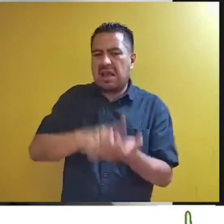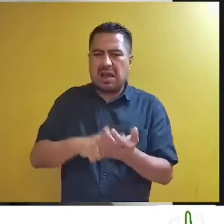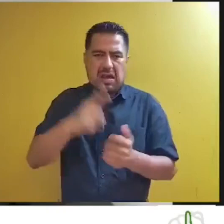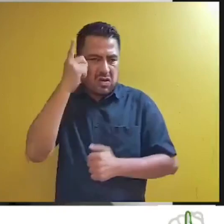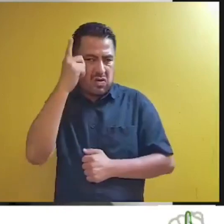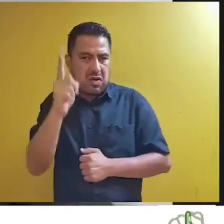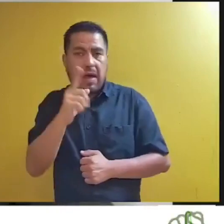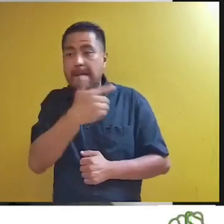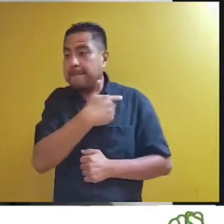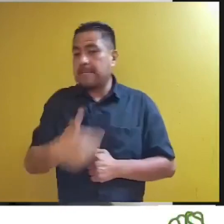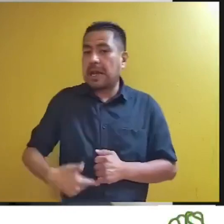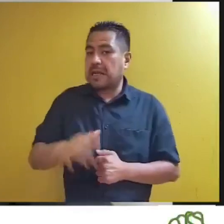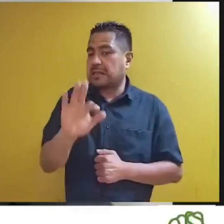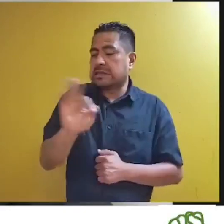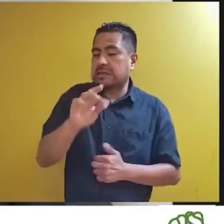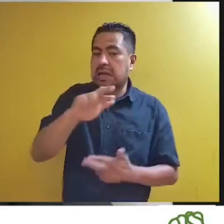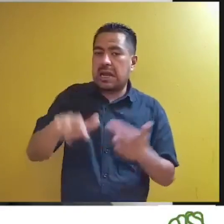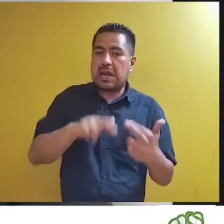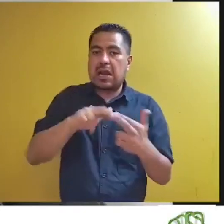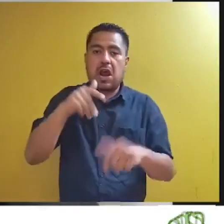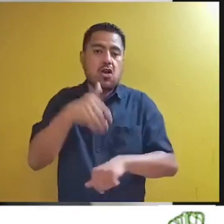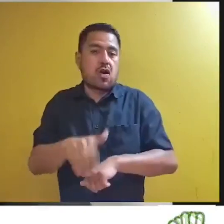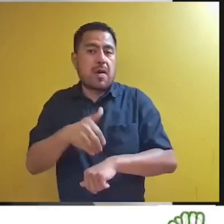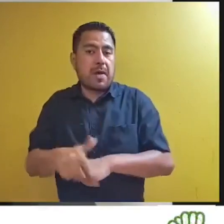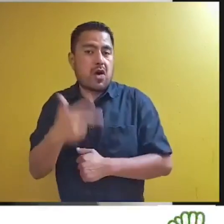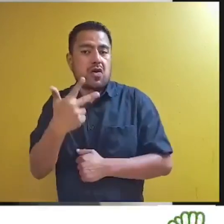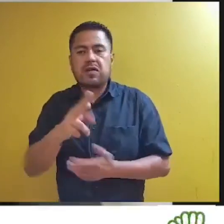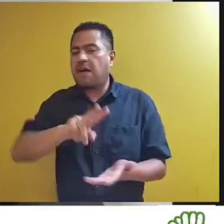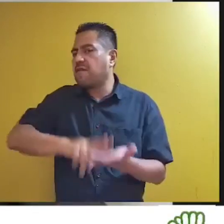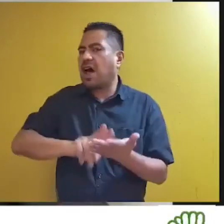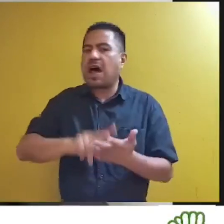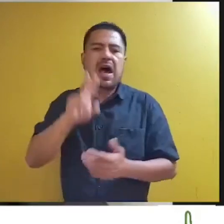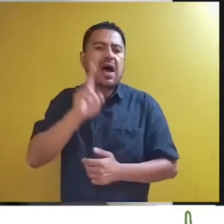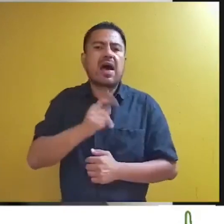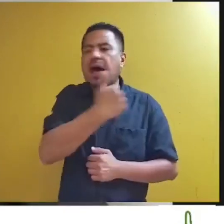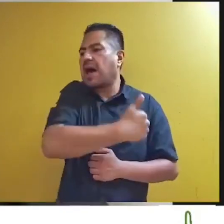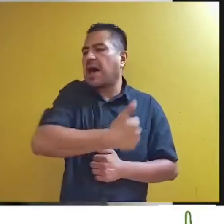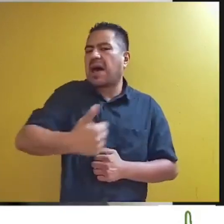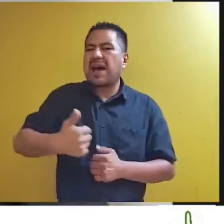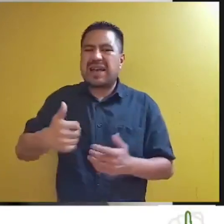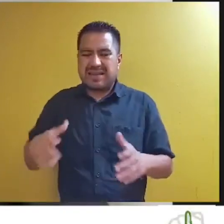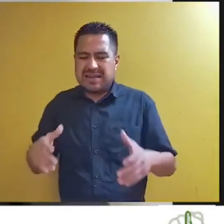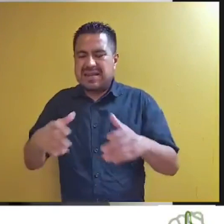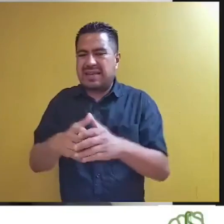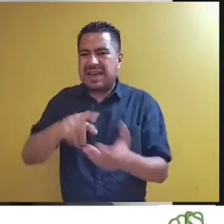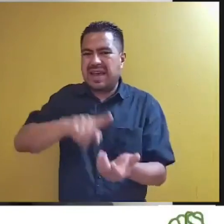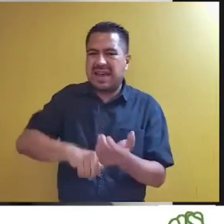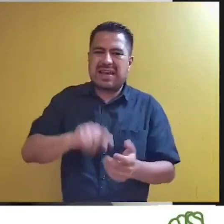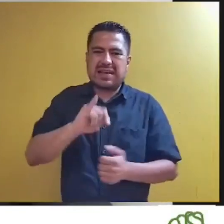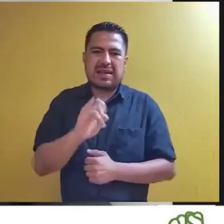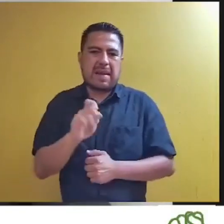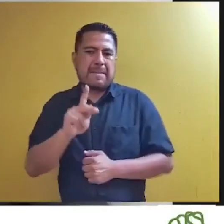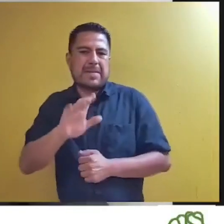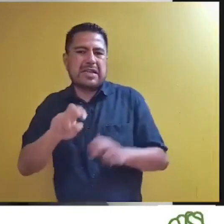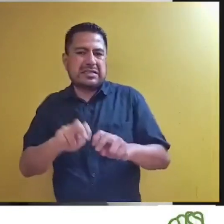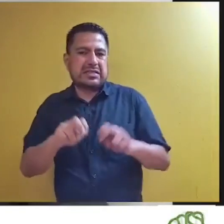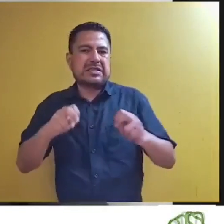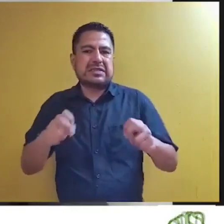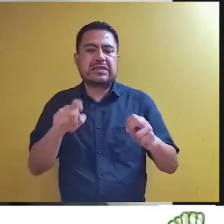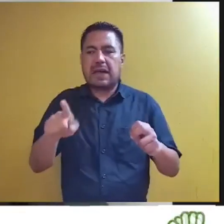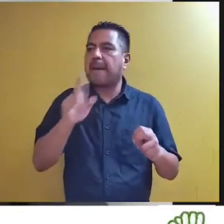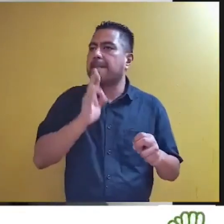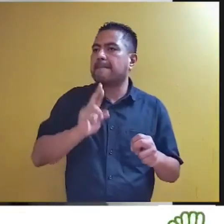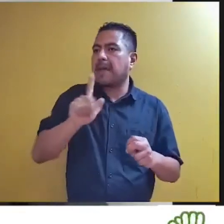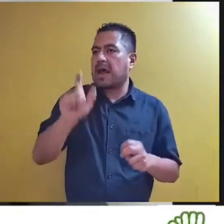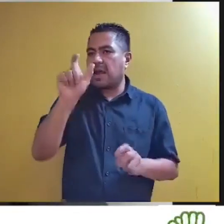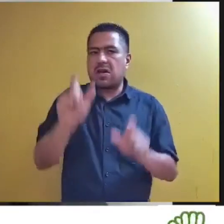caso de la presidencia del Consejo Distrital 8, se valora por cada consejería integrante del Consejo General del IEP Segro al mejor